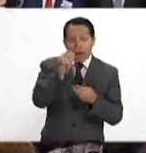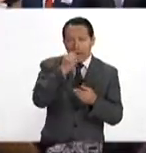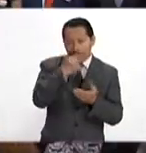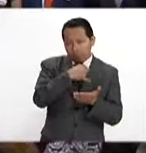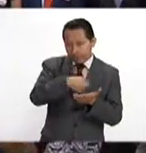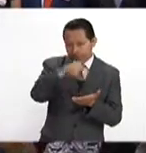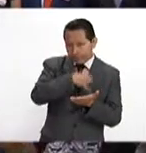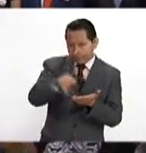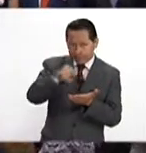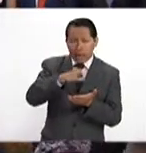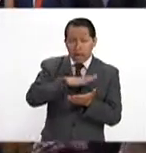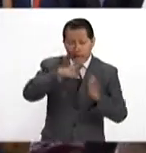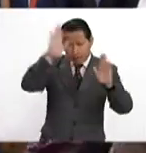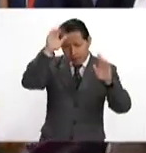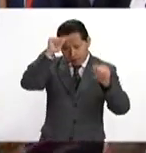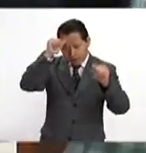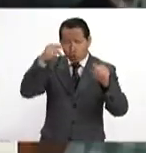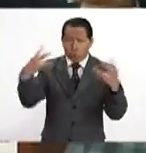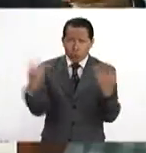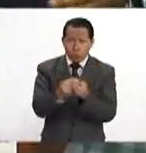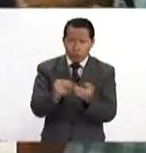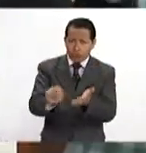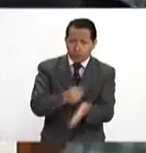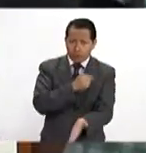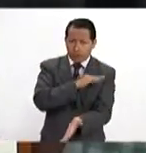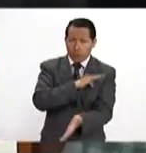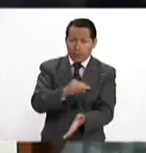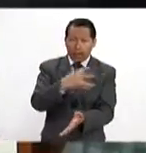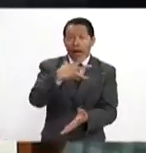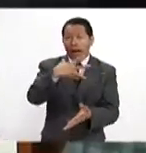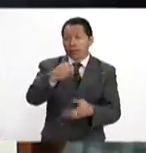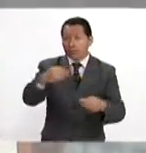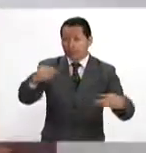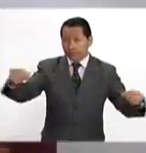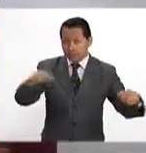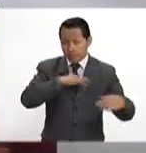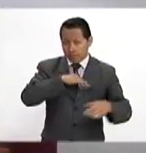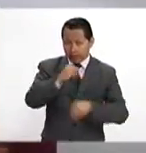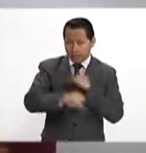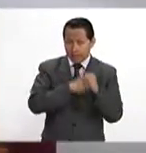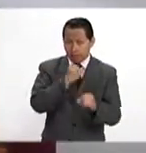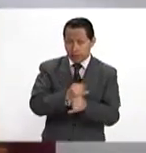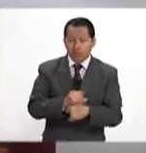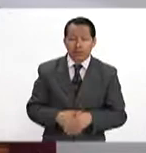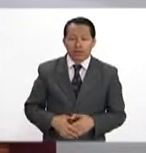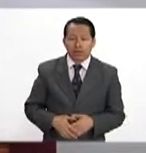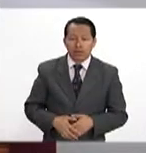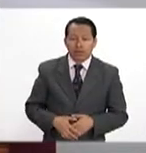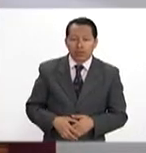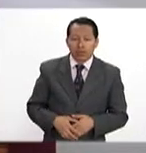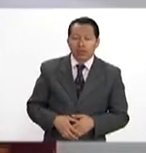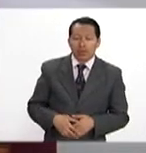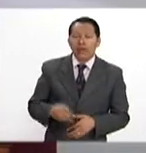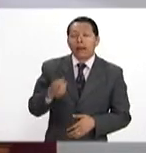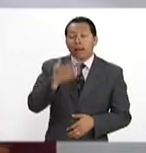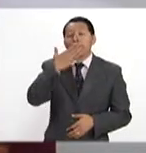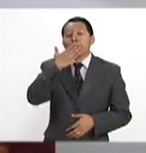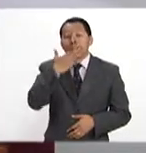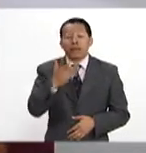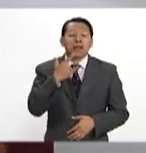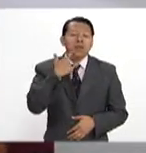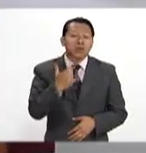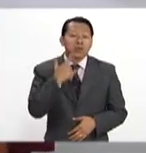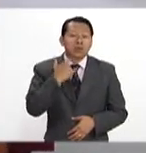quienes firmaron una declaratoria conjunta para replicarlo a nivel internacional. Celebramos también todos los esfuerzos